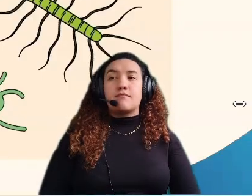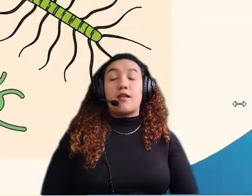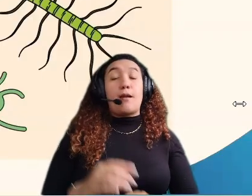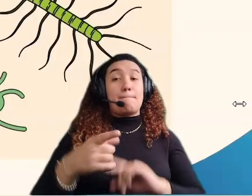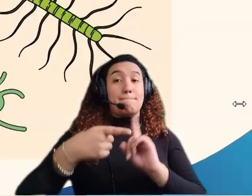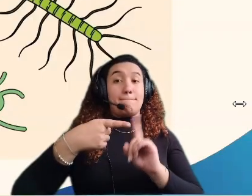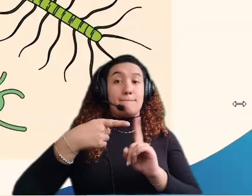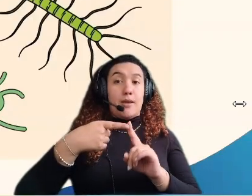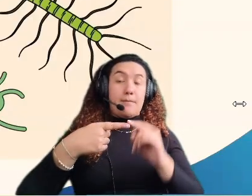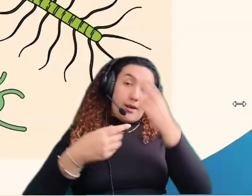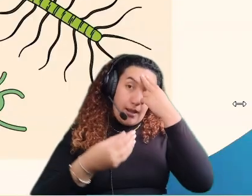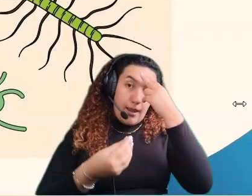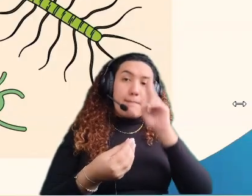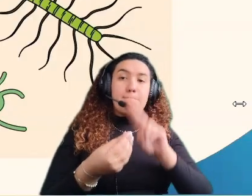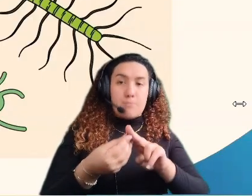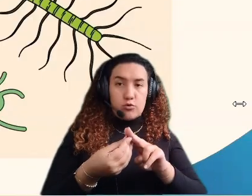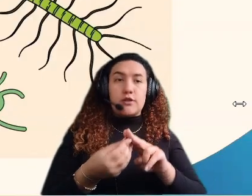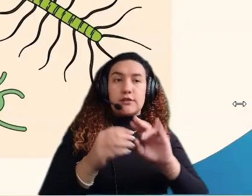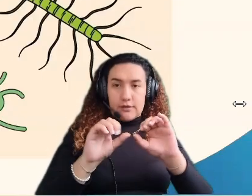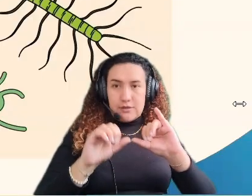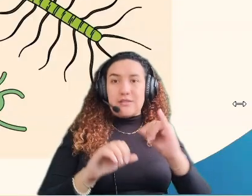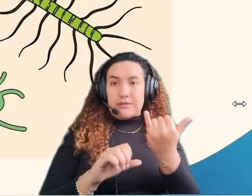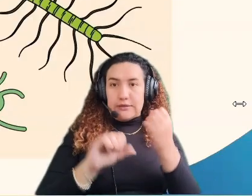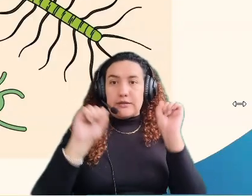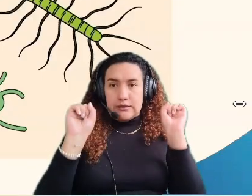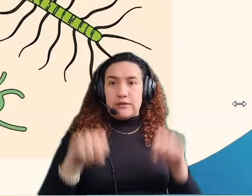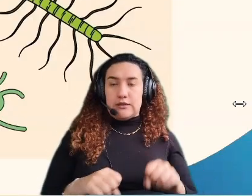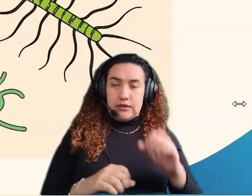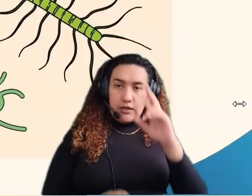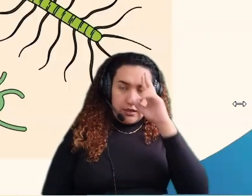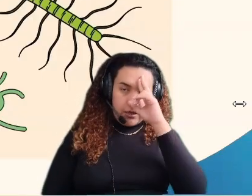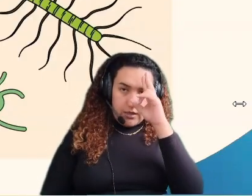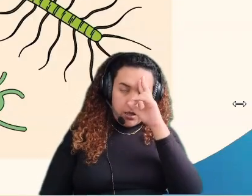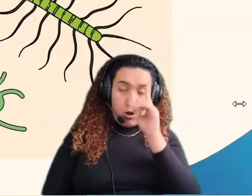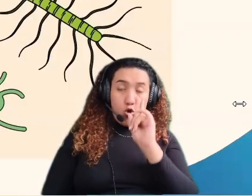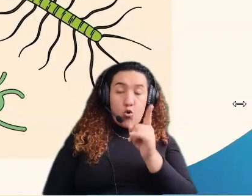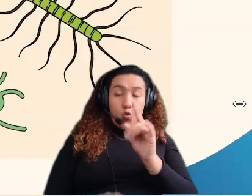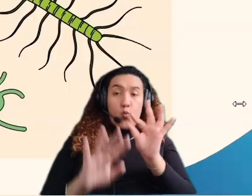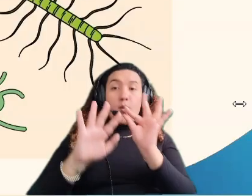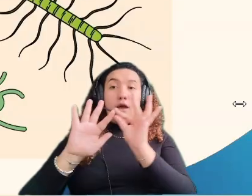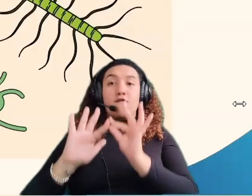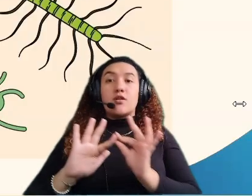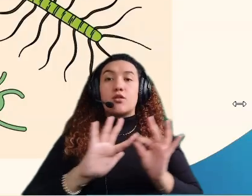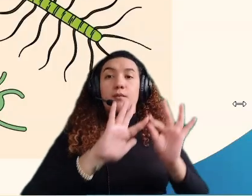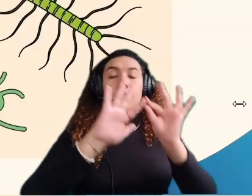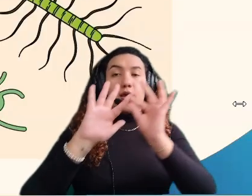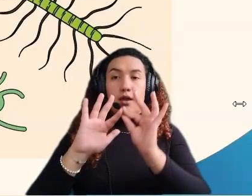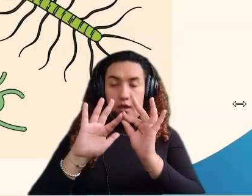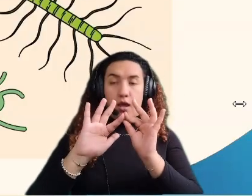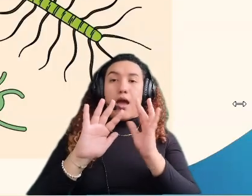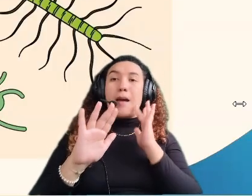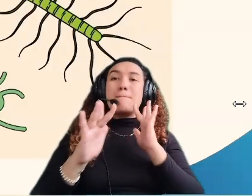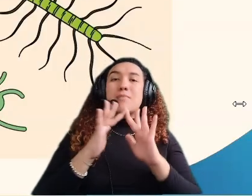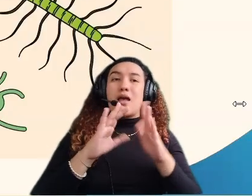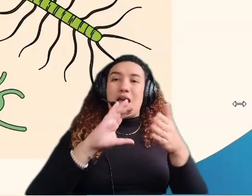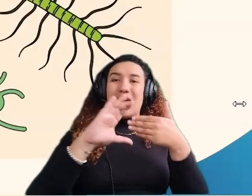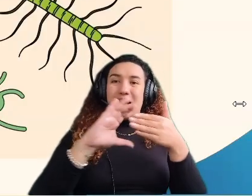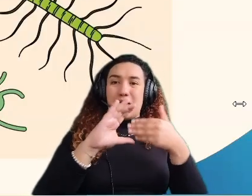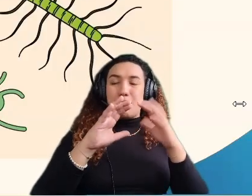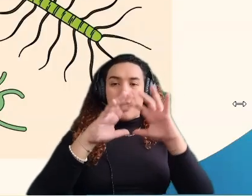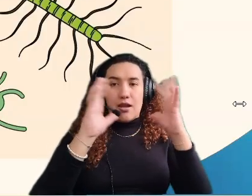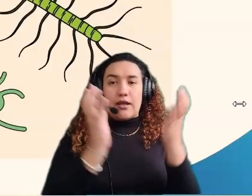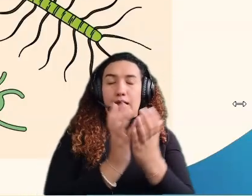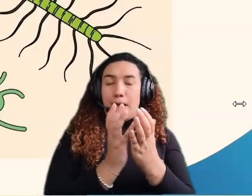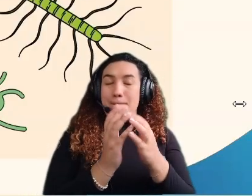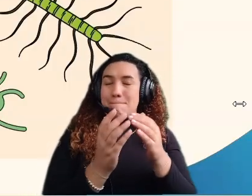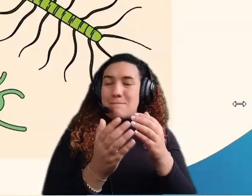primera es que se validó la hipótesis, dado que la habilidad del fitoplancton para mantener el balance del oxígeno y clima